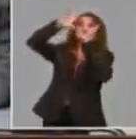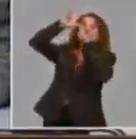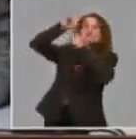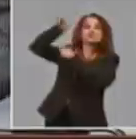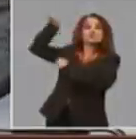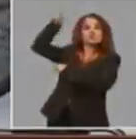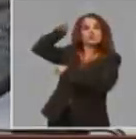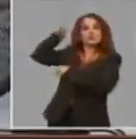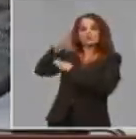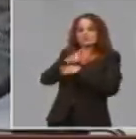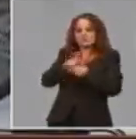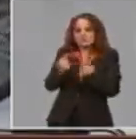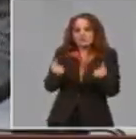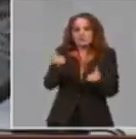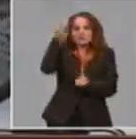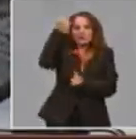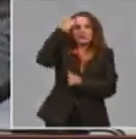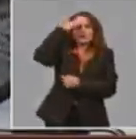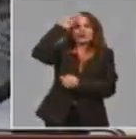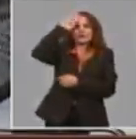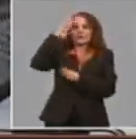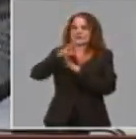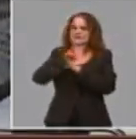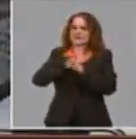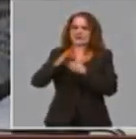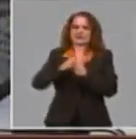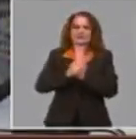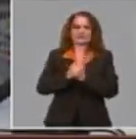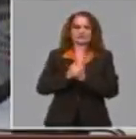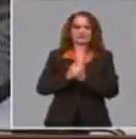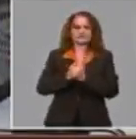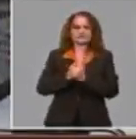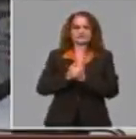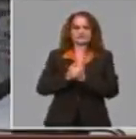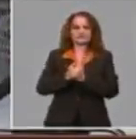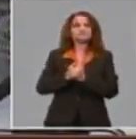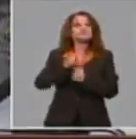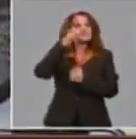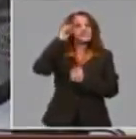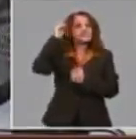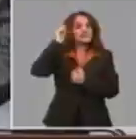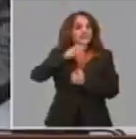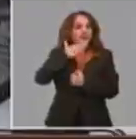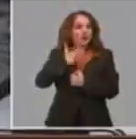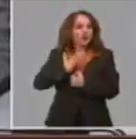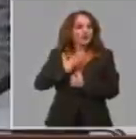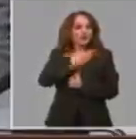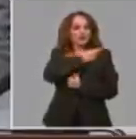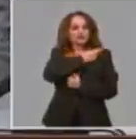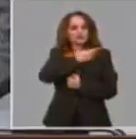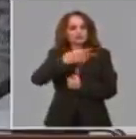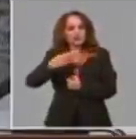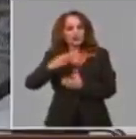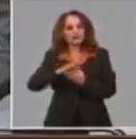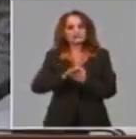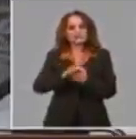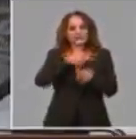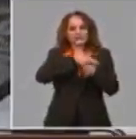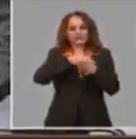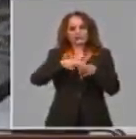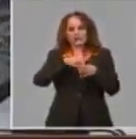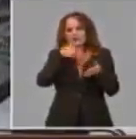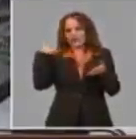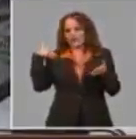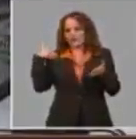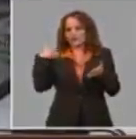excepcional con el aprendizaje de la revolución en prioritaria la revolución manteniendo los días la dieta a